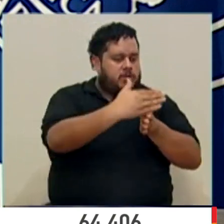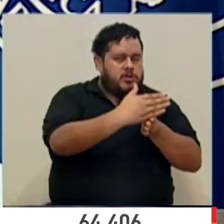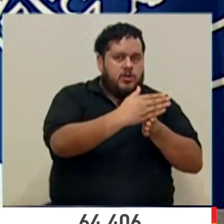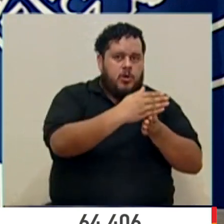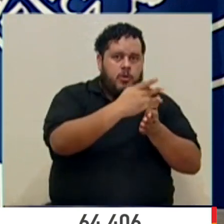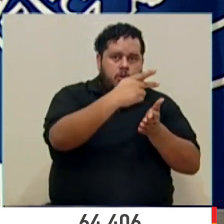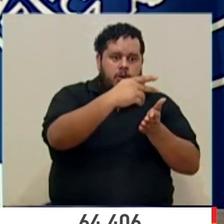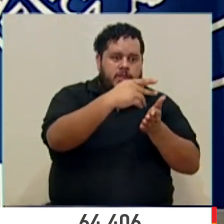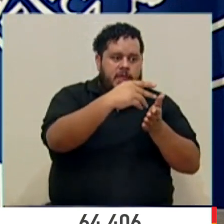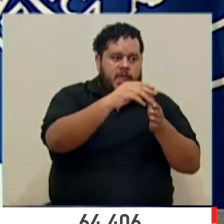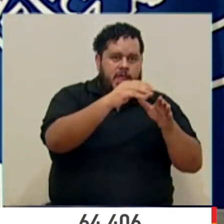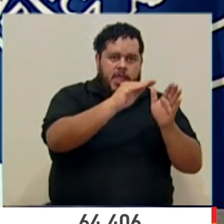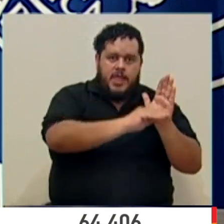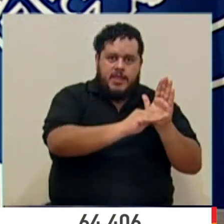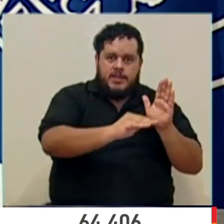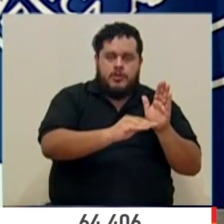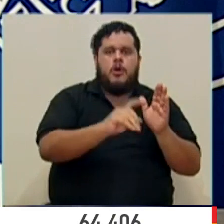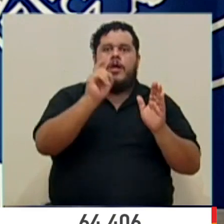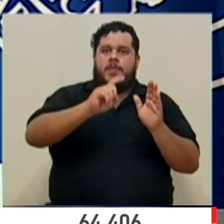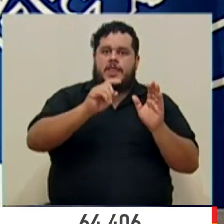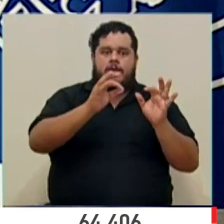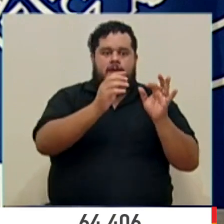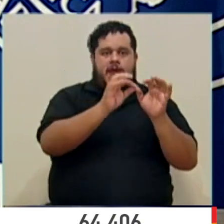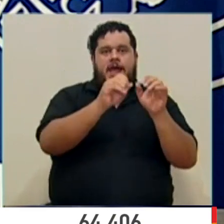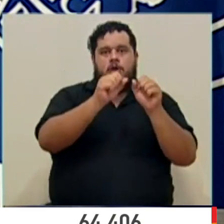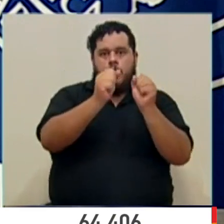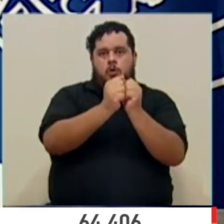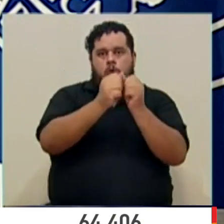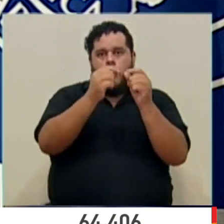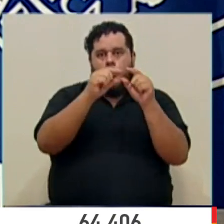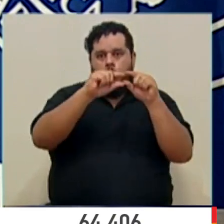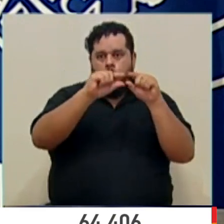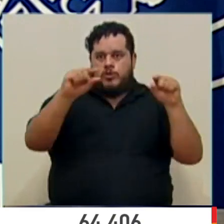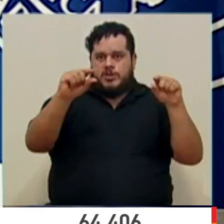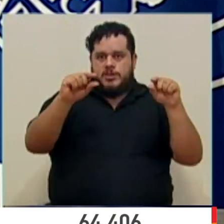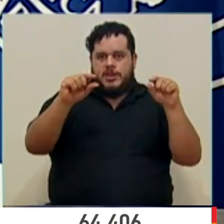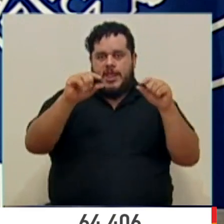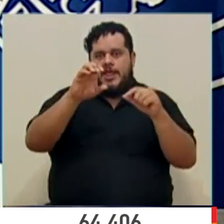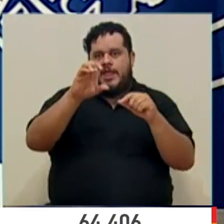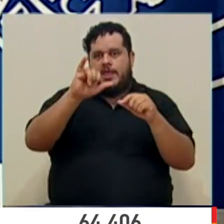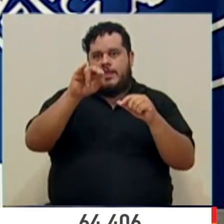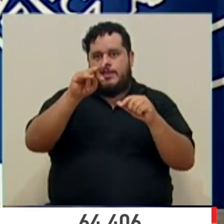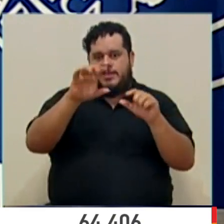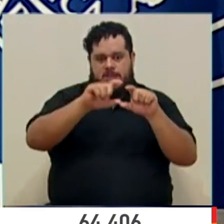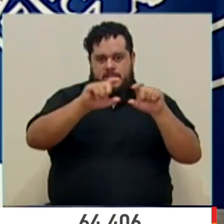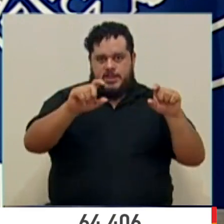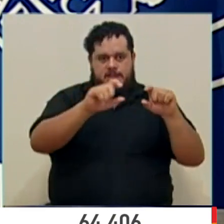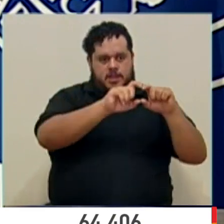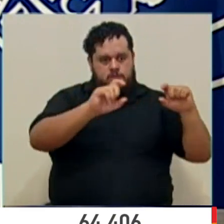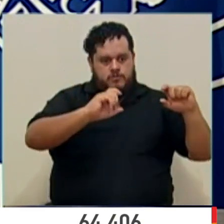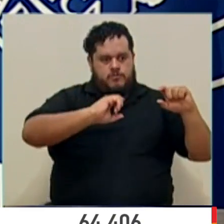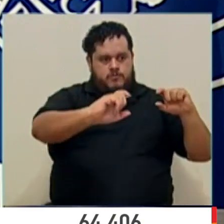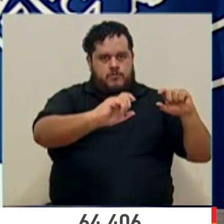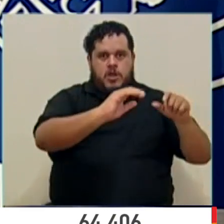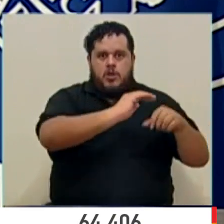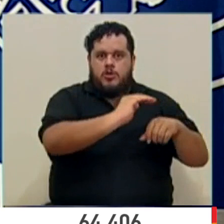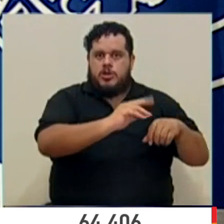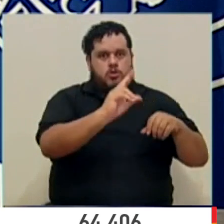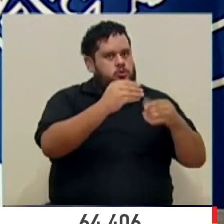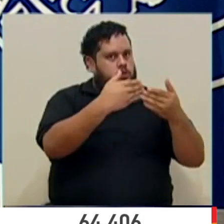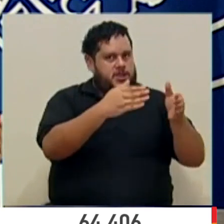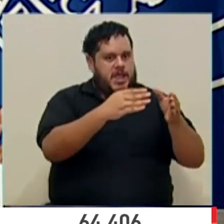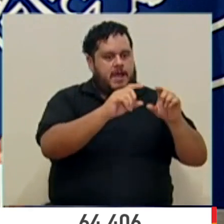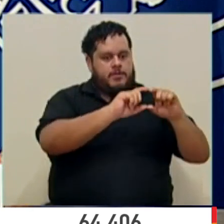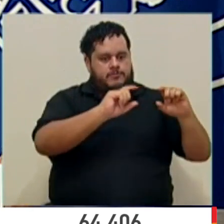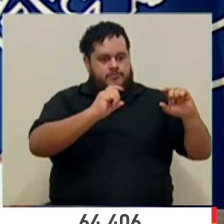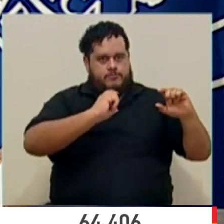infantiles, pues tendrá que delimitar, que se hace con cintas, tendrá que delimitar el área de juegos infantiles, porque esa no se abre aún, y